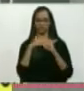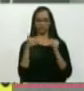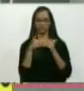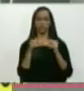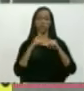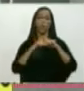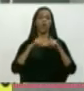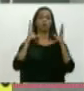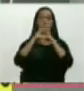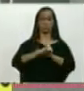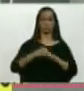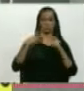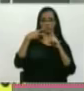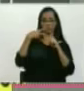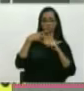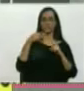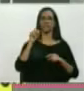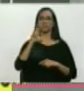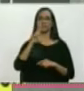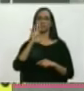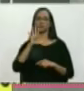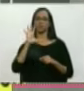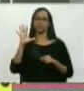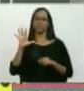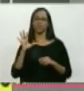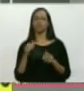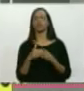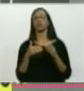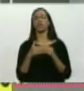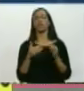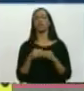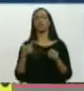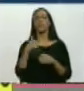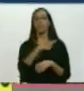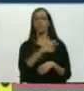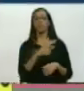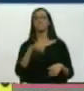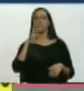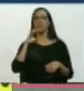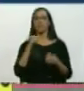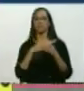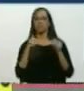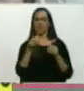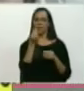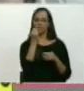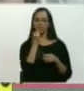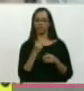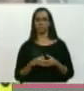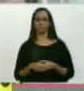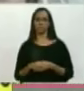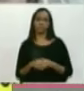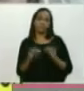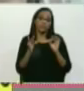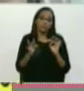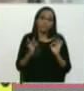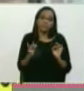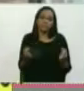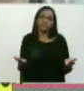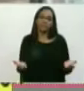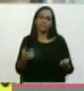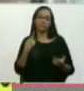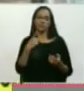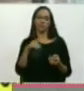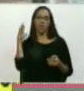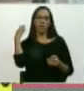hotel, $355 del transporte terrestre, $50 diarios de alimentación. Precisamente Hernando Maecha, uno de